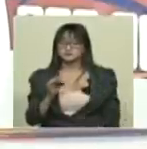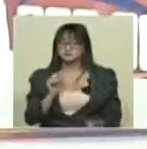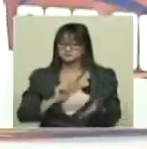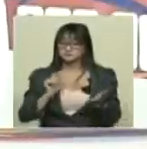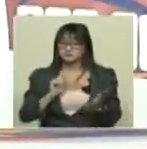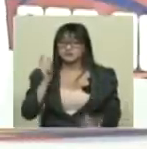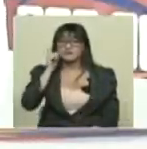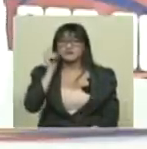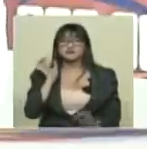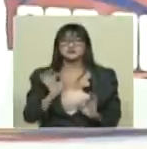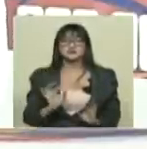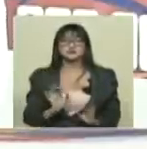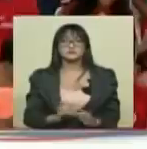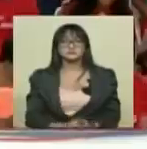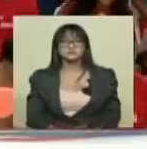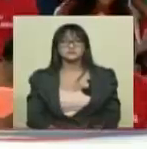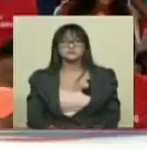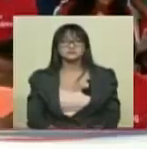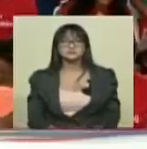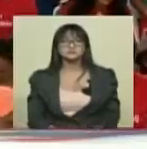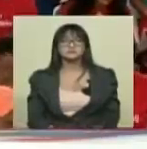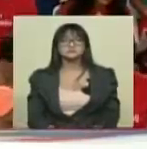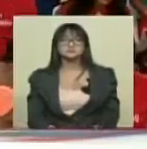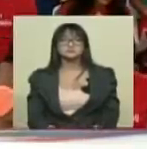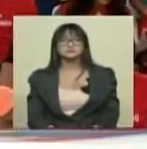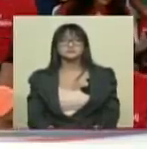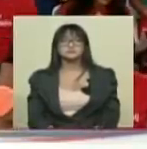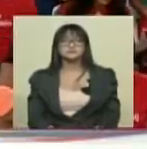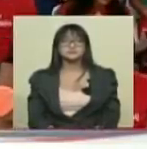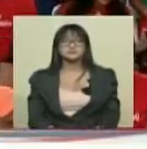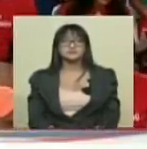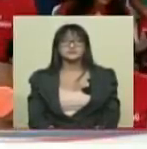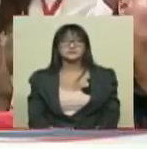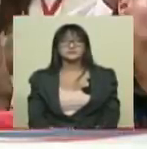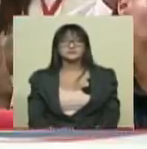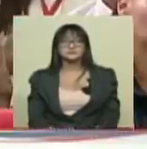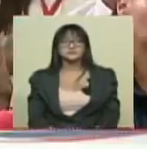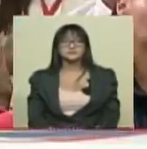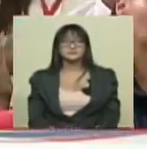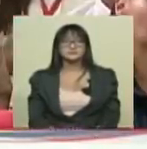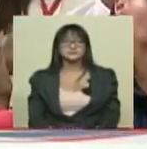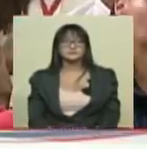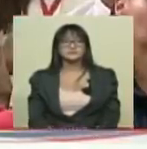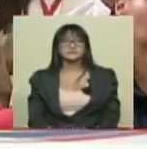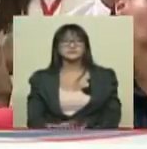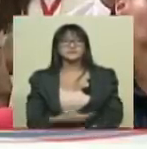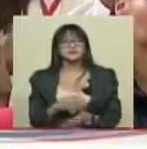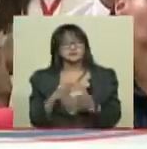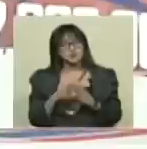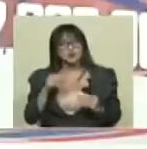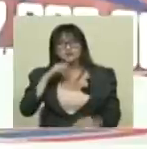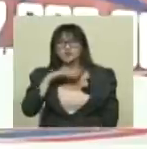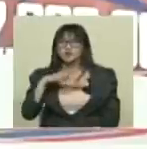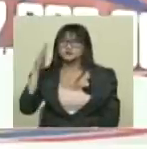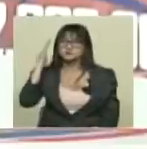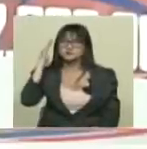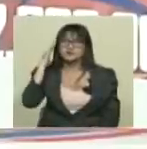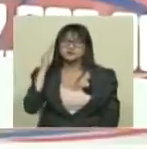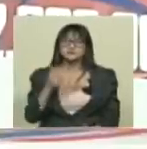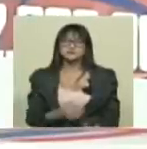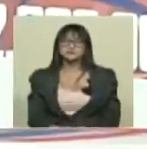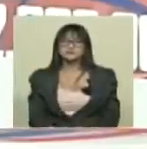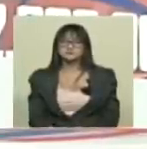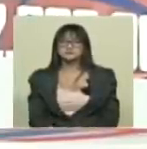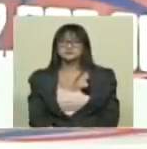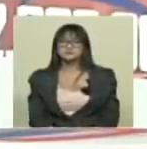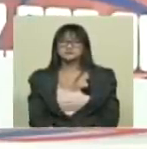fecha, para que ustedes vean. Porque todo en la vida se sabe, todo en la historia se sabe. Y se